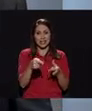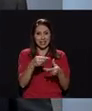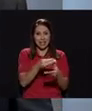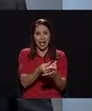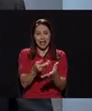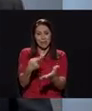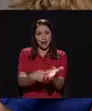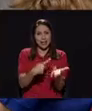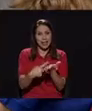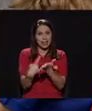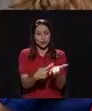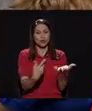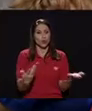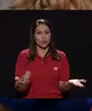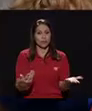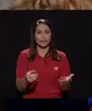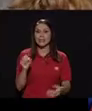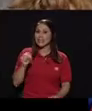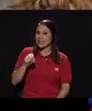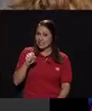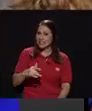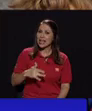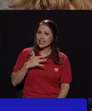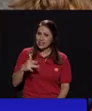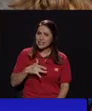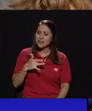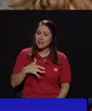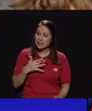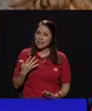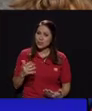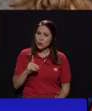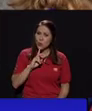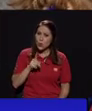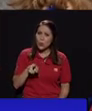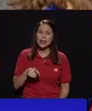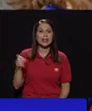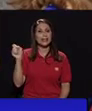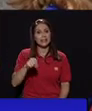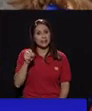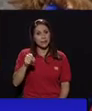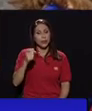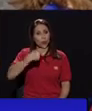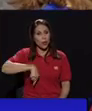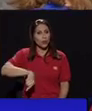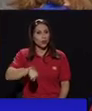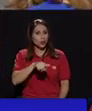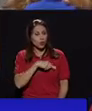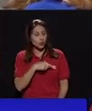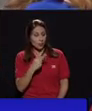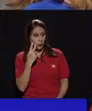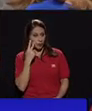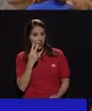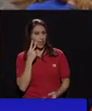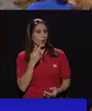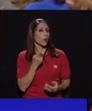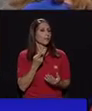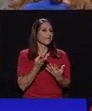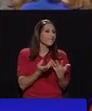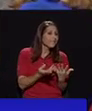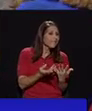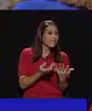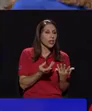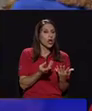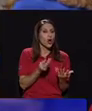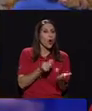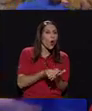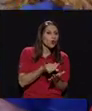la discusión. Sí, la sensibilización, ¿verdad? Es complicado, y cuando estamos ante el costo de oportunidad de un terreno